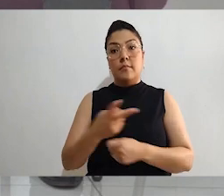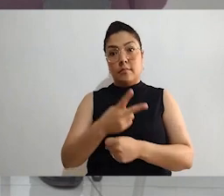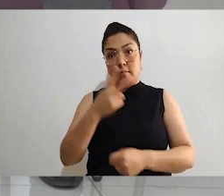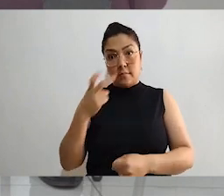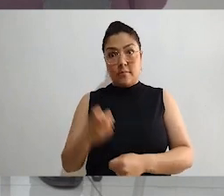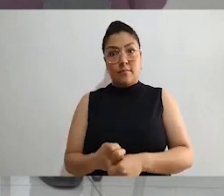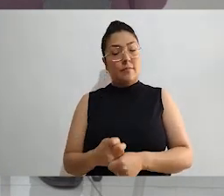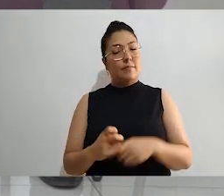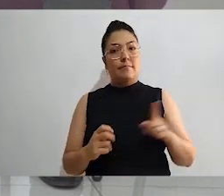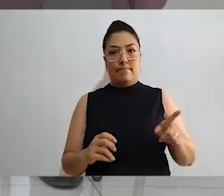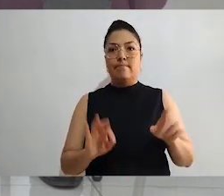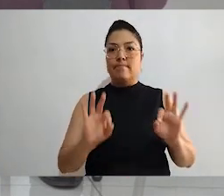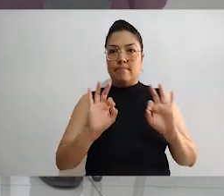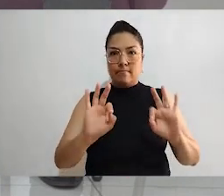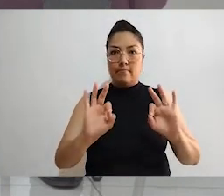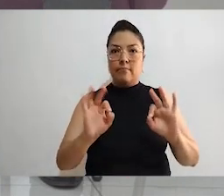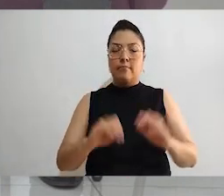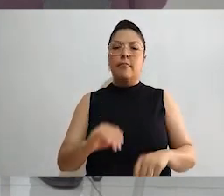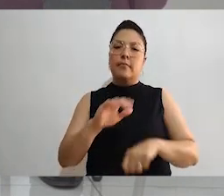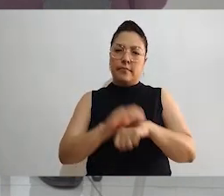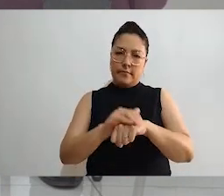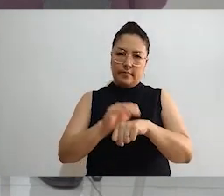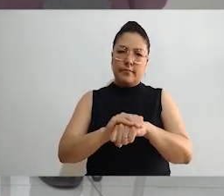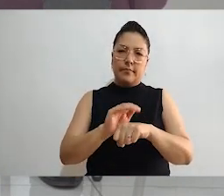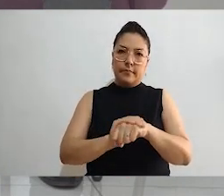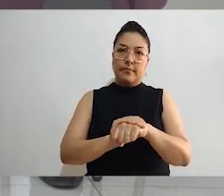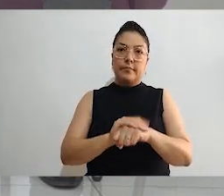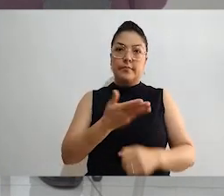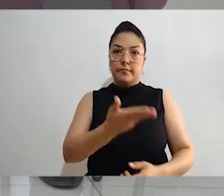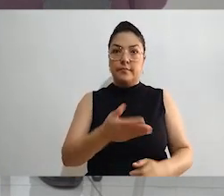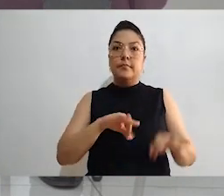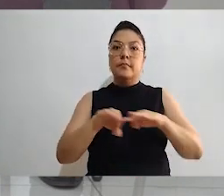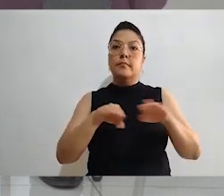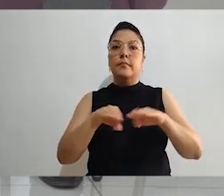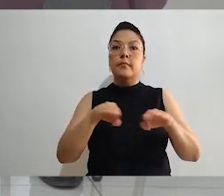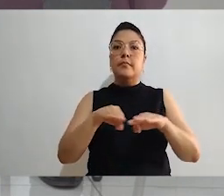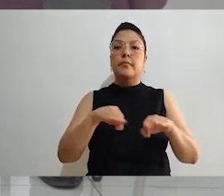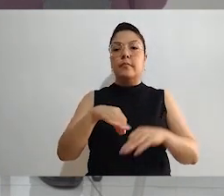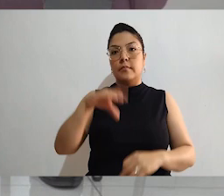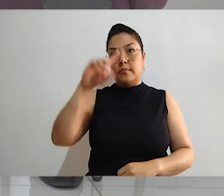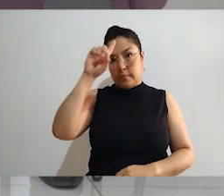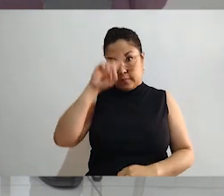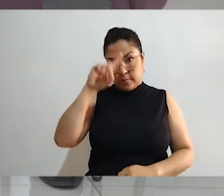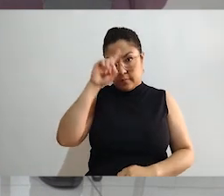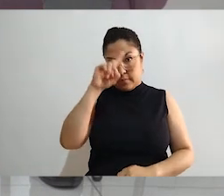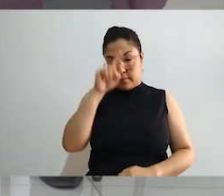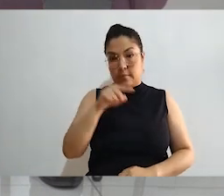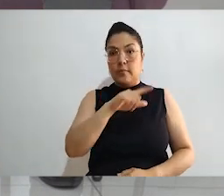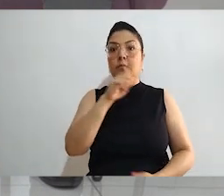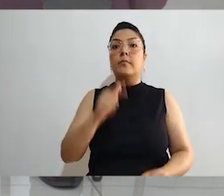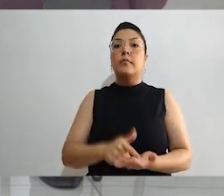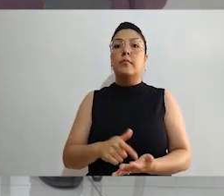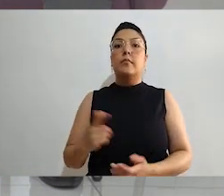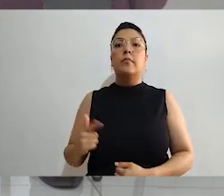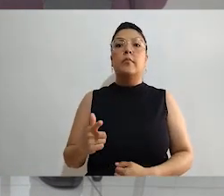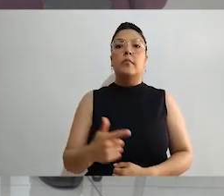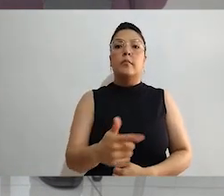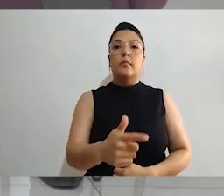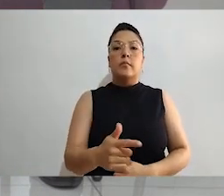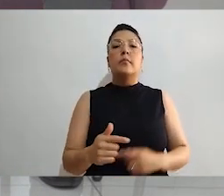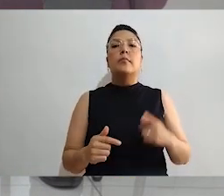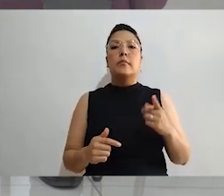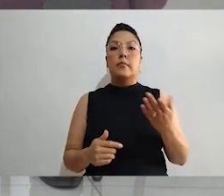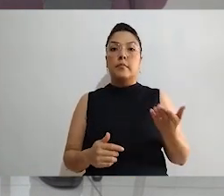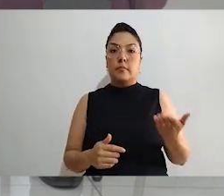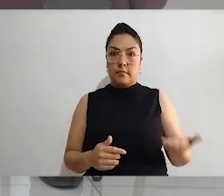invitado pues de honor, muy especial, un querido amigo consejero de Guanajuato, Luis Gabriel Mota. Él es consejero electoral del Estado